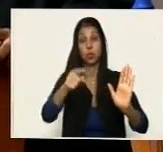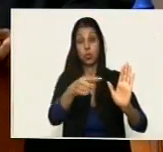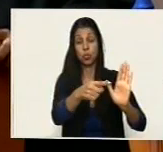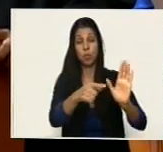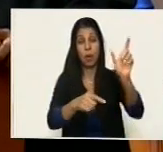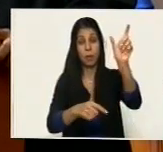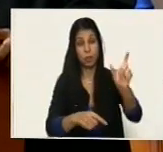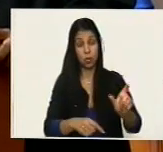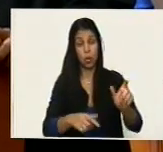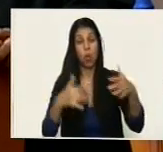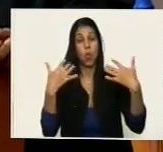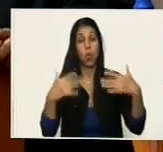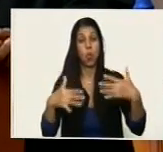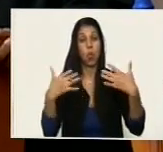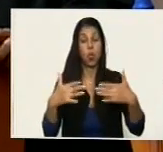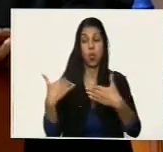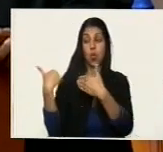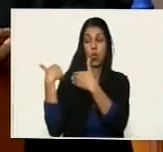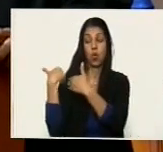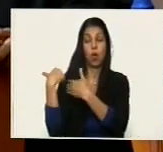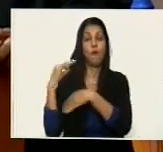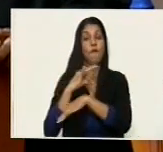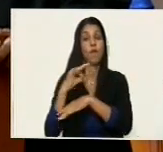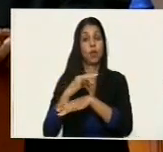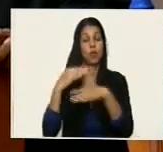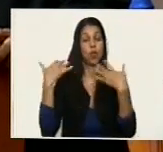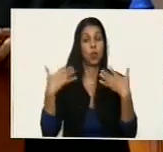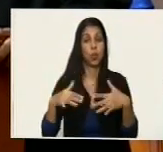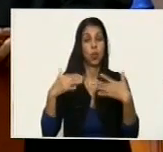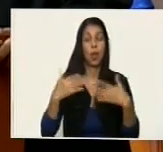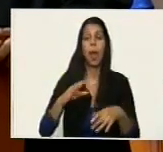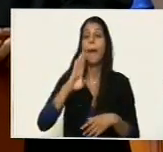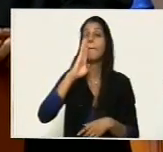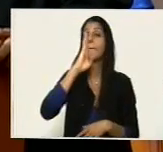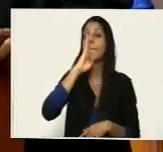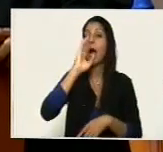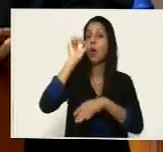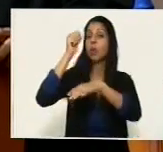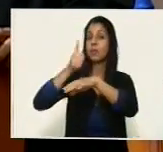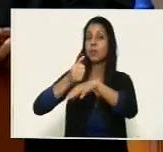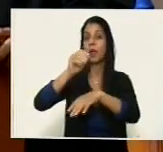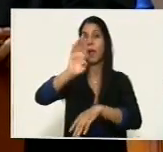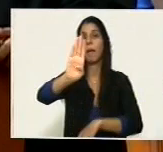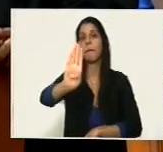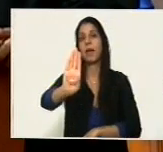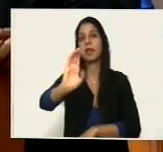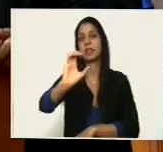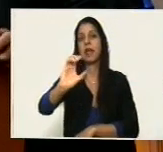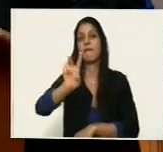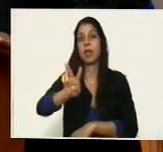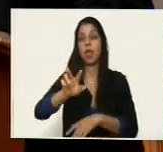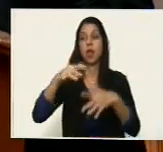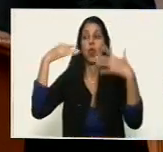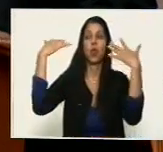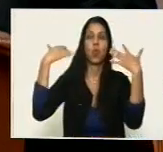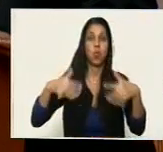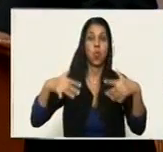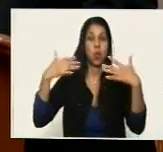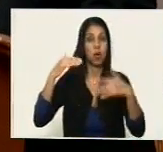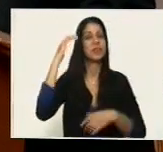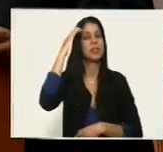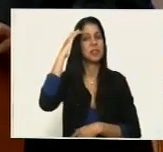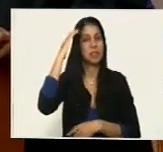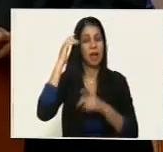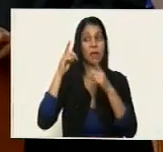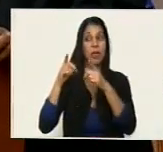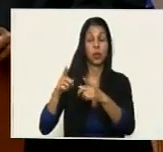de gran significación económica que cumple el Banco Central de Venezuela, todos sabemos que tiene que ver